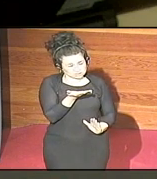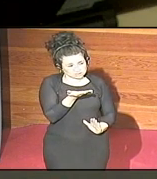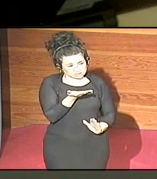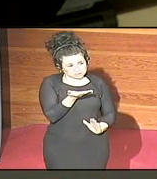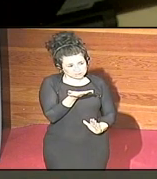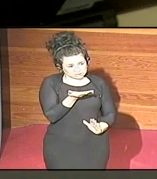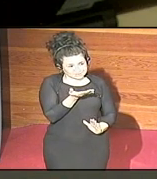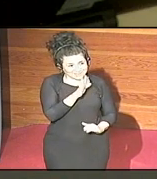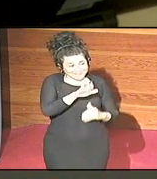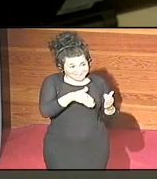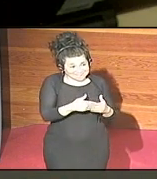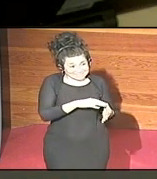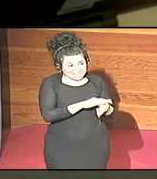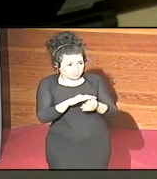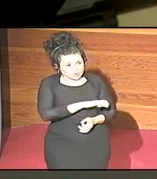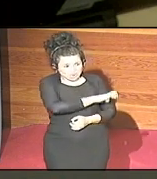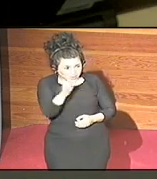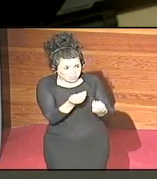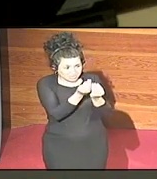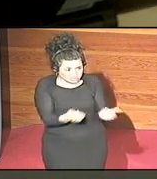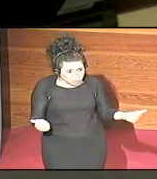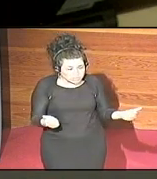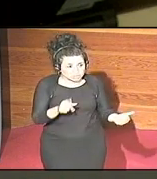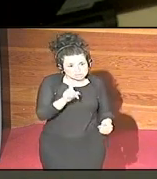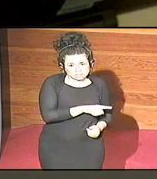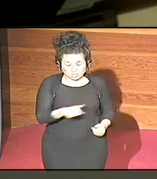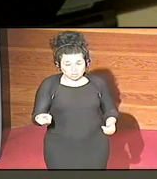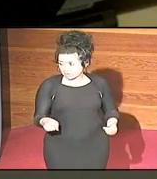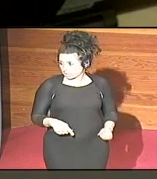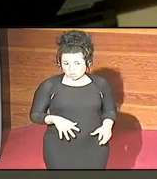disolución de la Unión Europea. Muchas gracias. Uf.